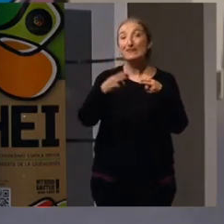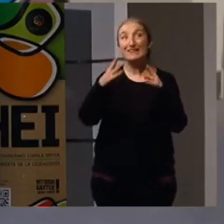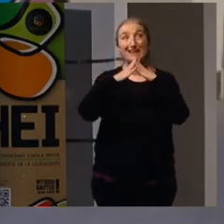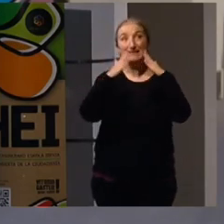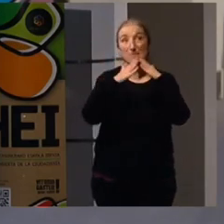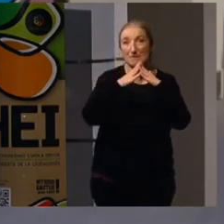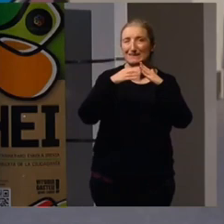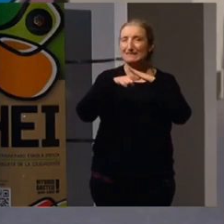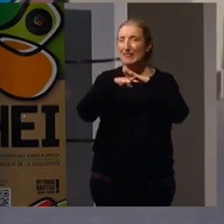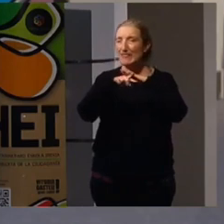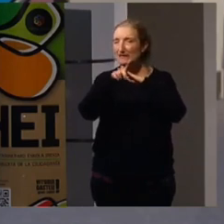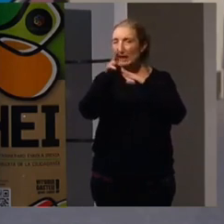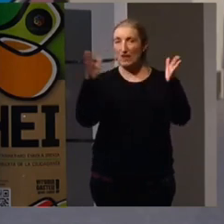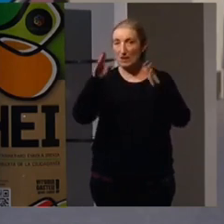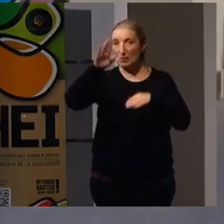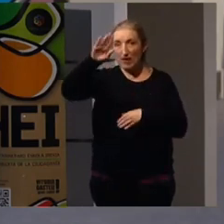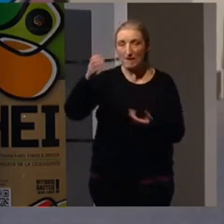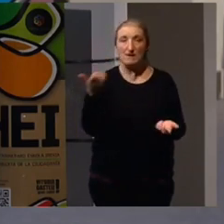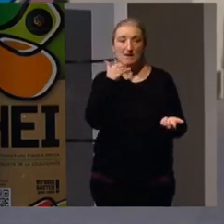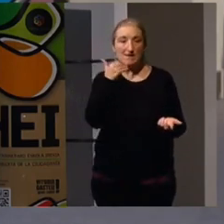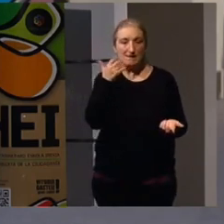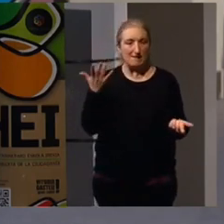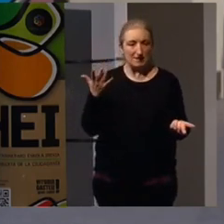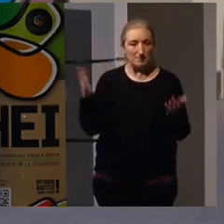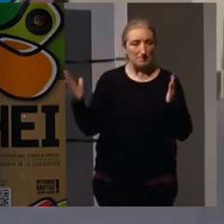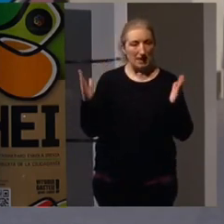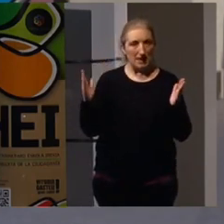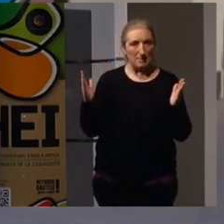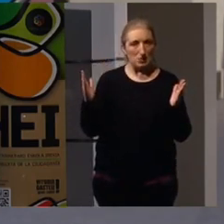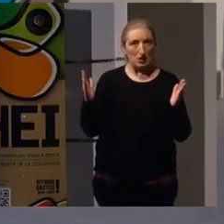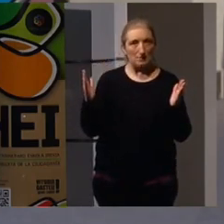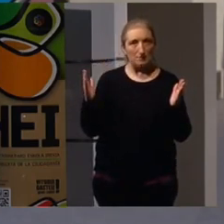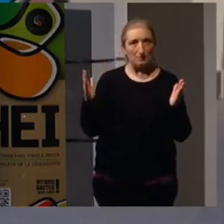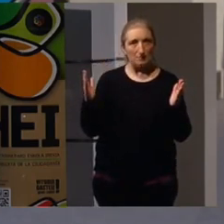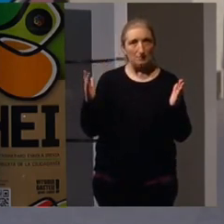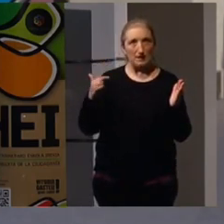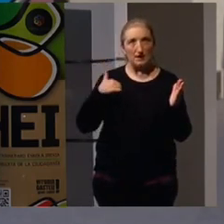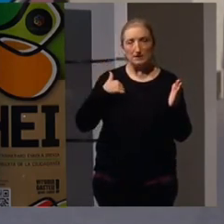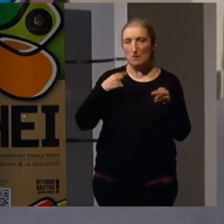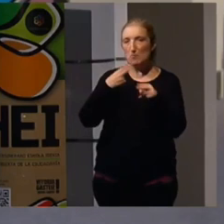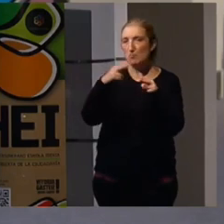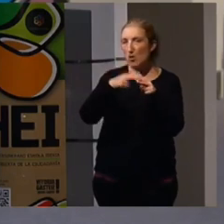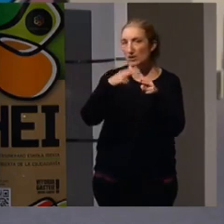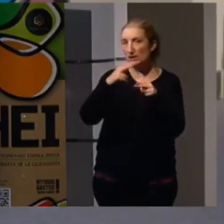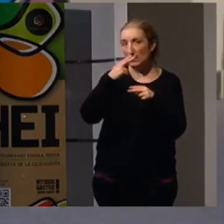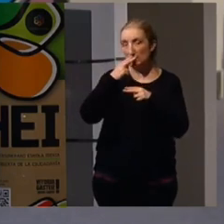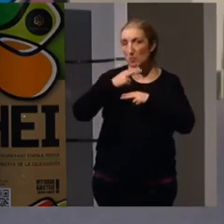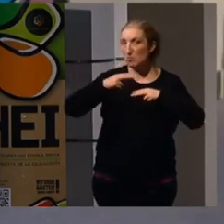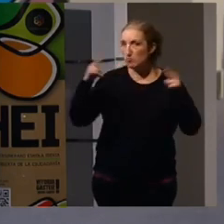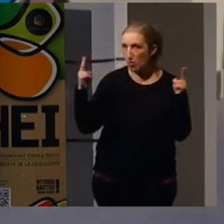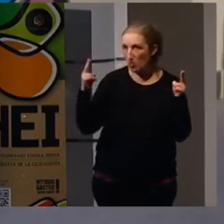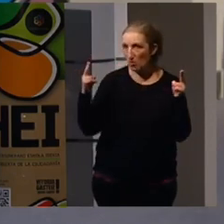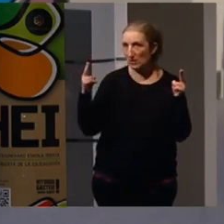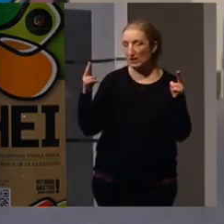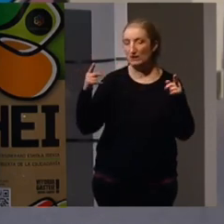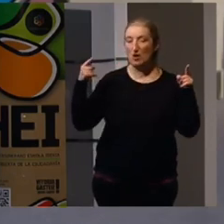vivienda y por este desarrollismo franquista, y es que todo ese mercado laboral estaba absolutamente condicionado porque había unas políticas públicas